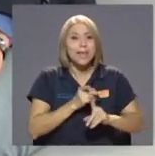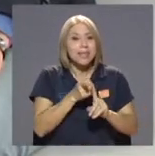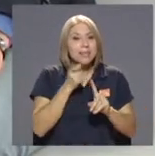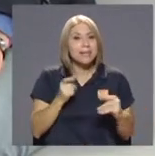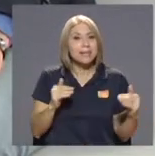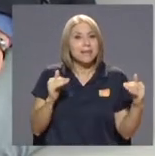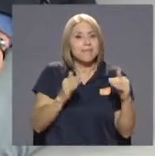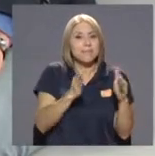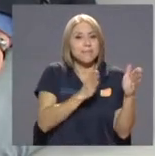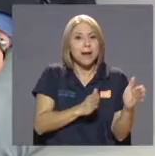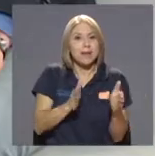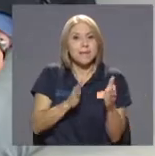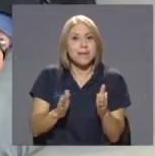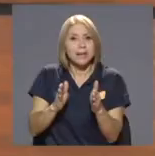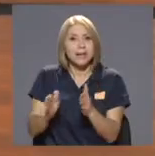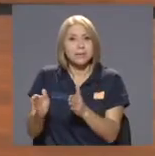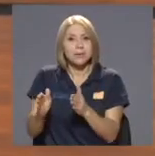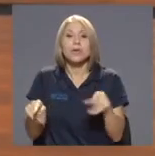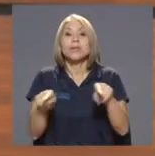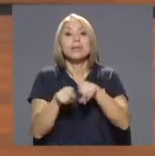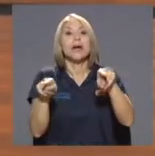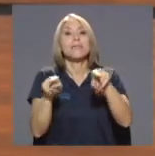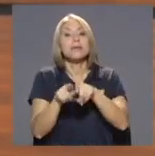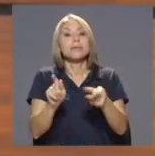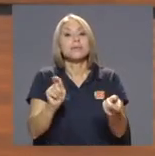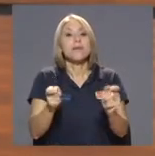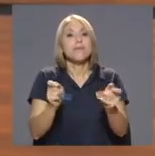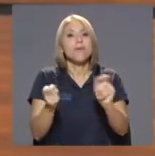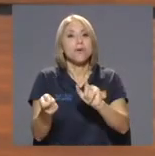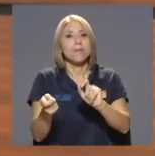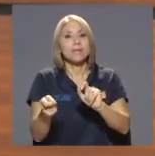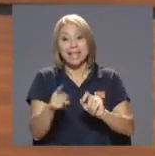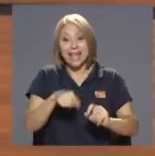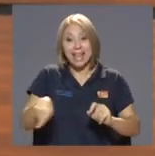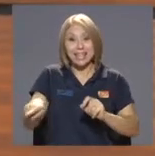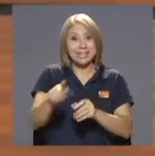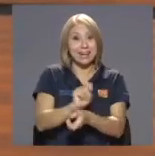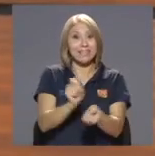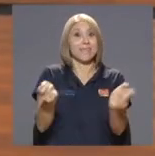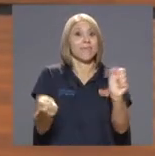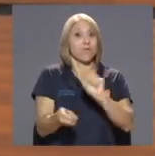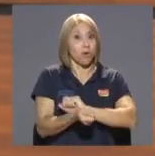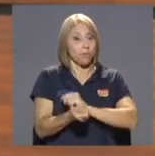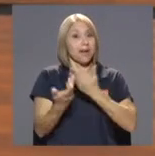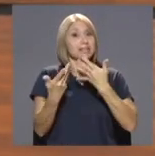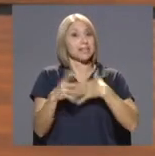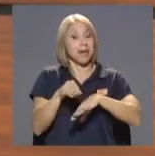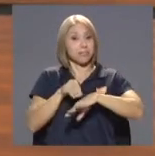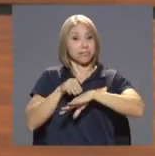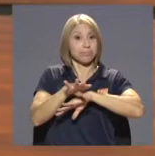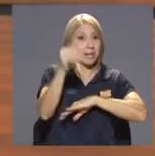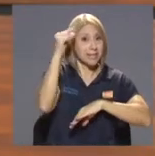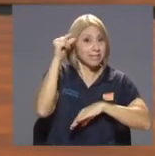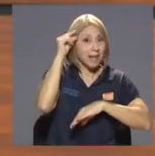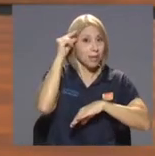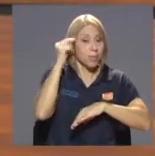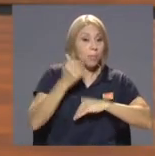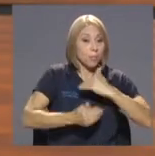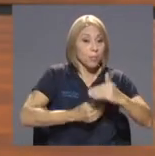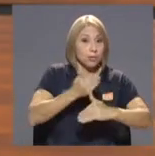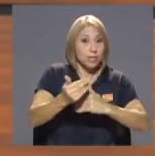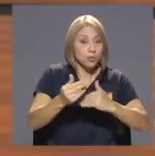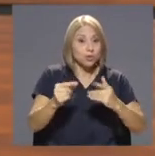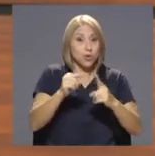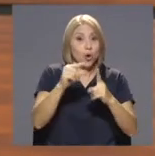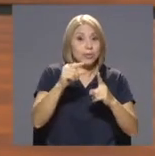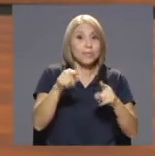tema de sistemas. O sea, es que esta reforma vino a tocar el Estado no solo a nivel de concepto y de proceso, sino incluso a nivel de sistemas.